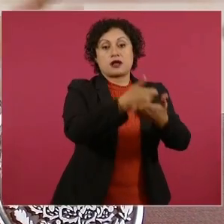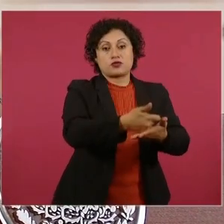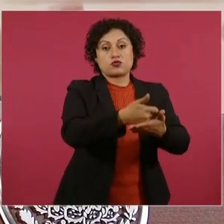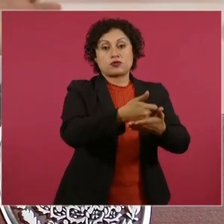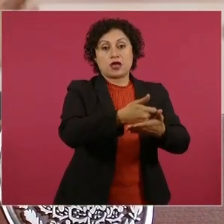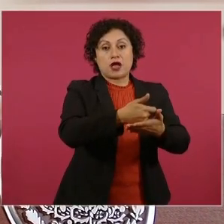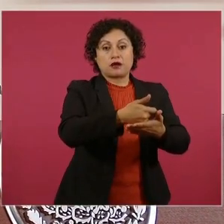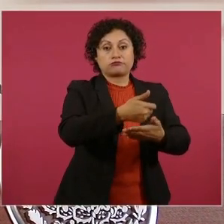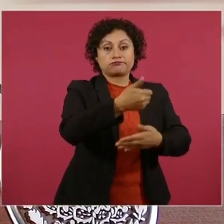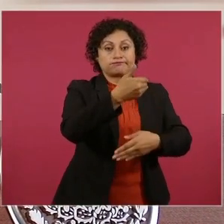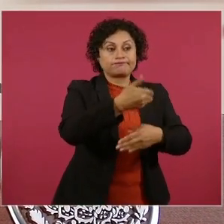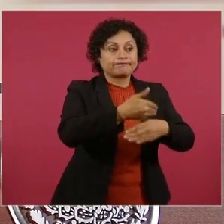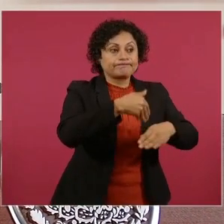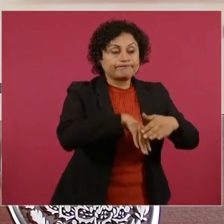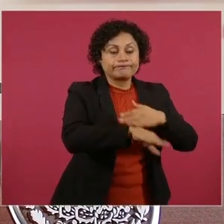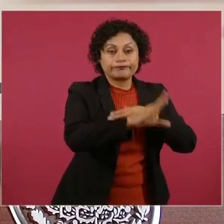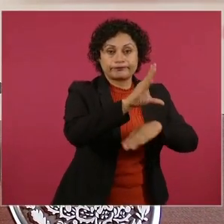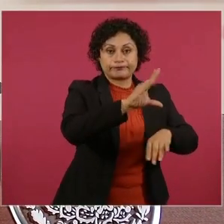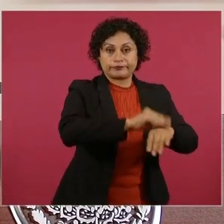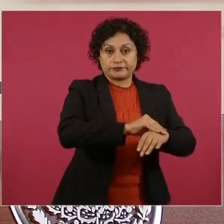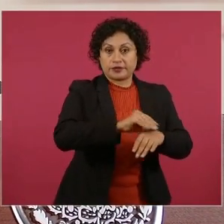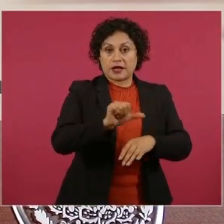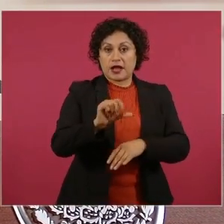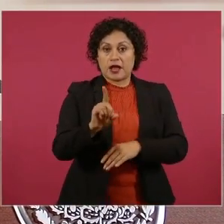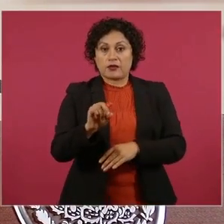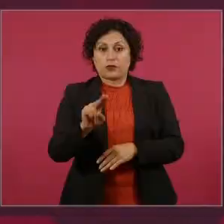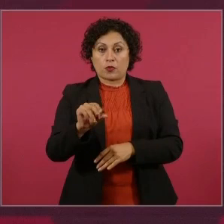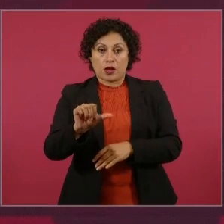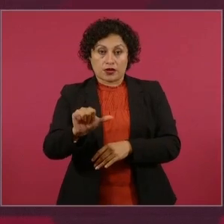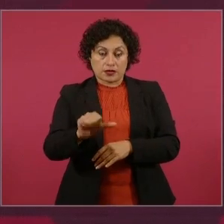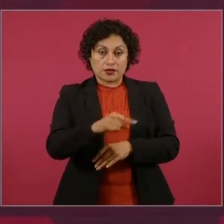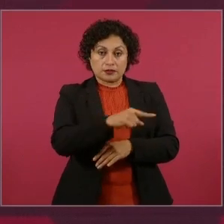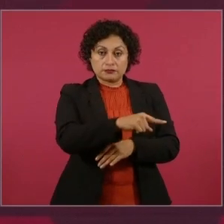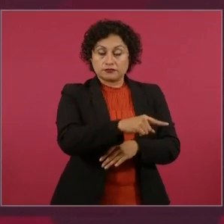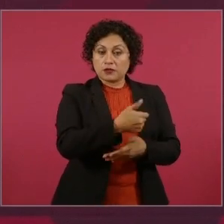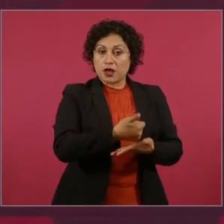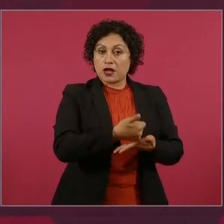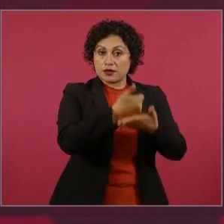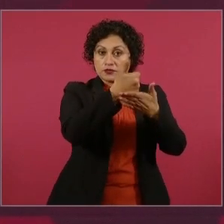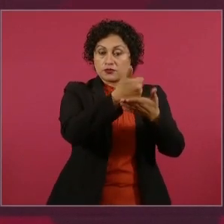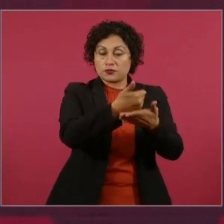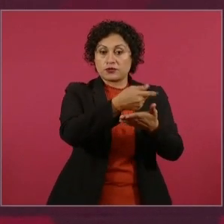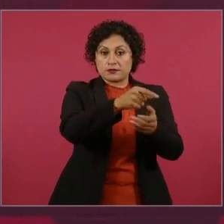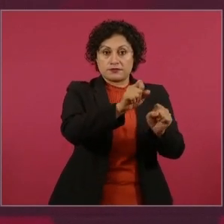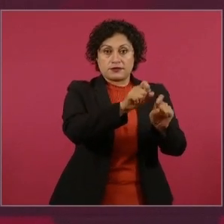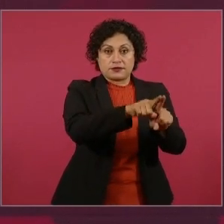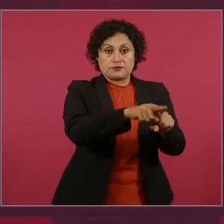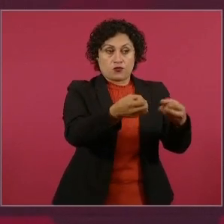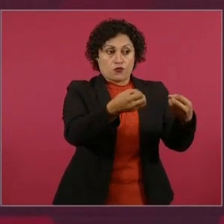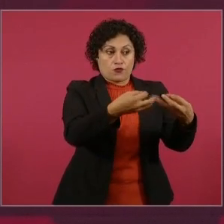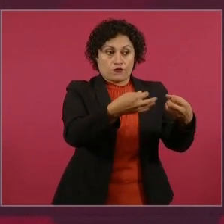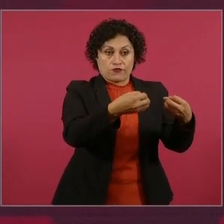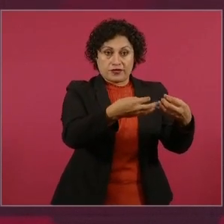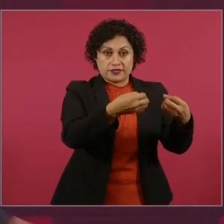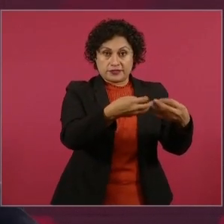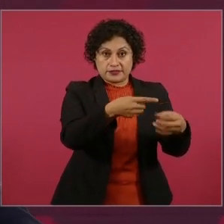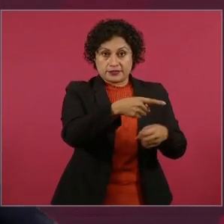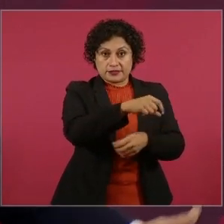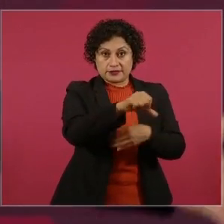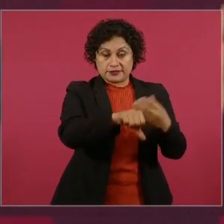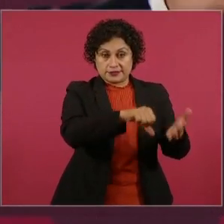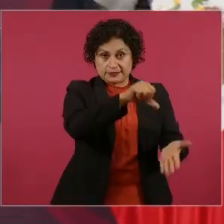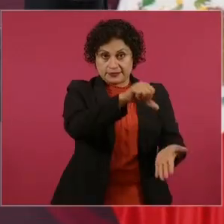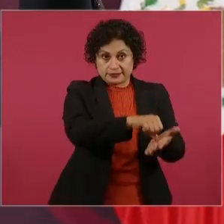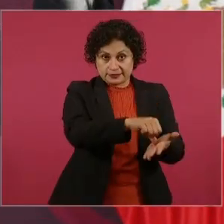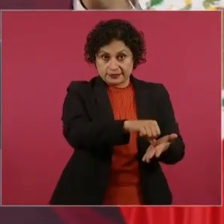las oficinas centrales de la aduana de México Entonces